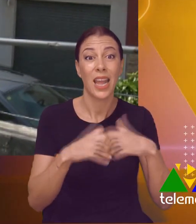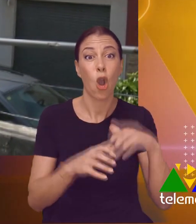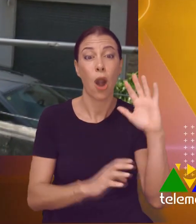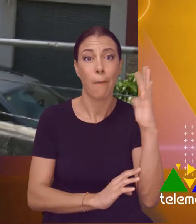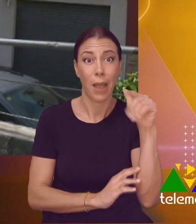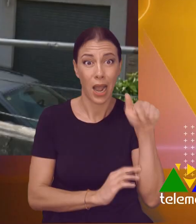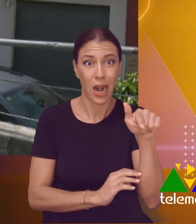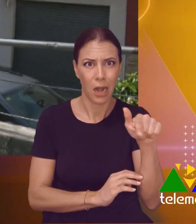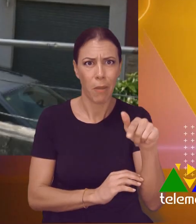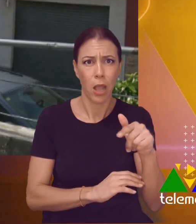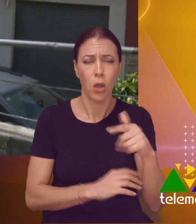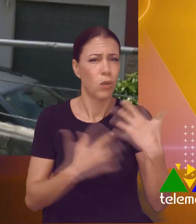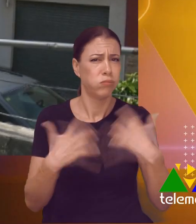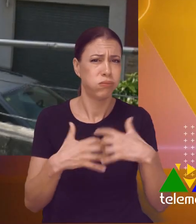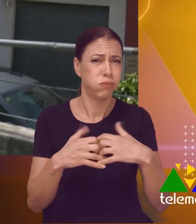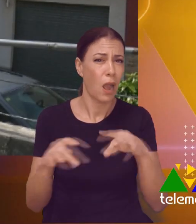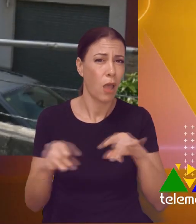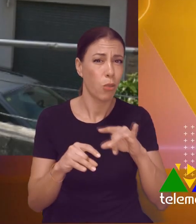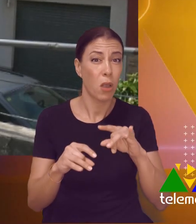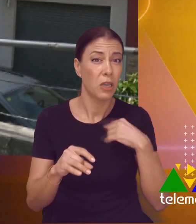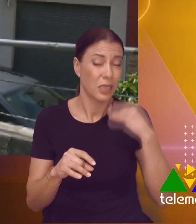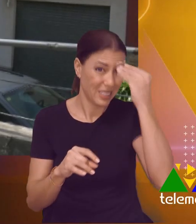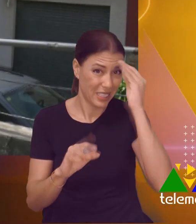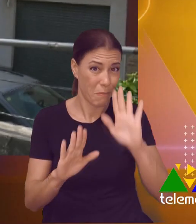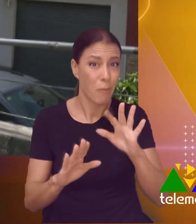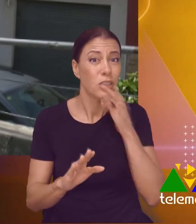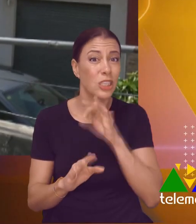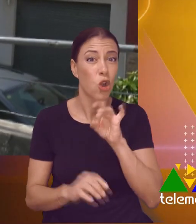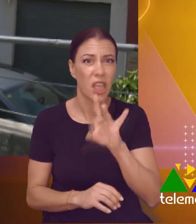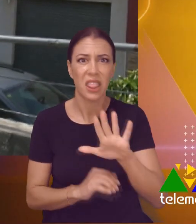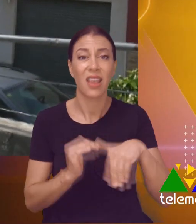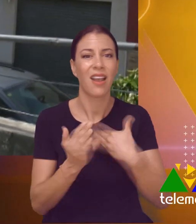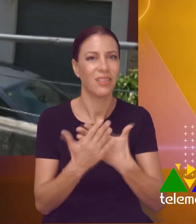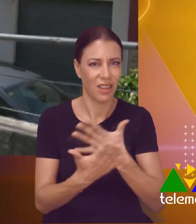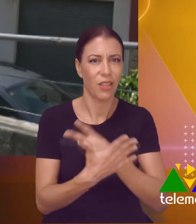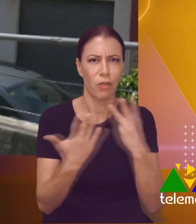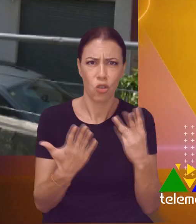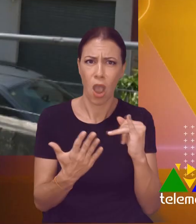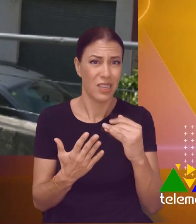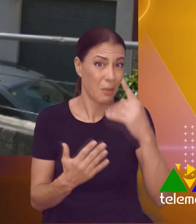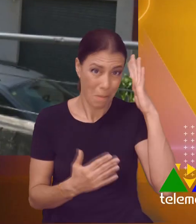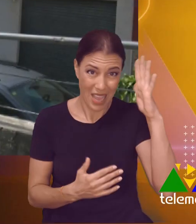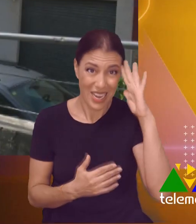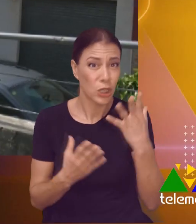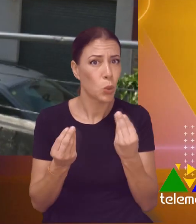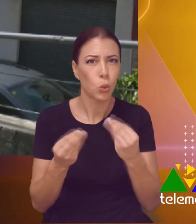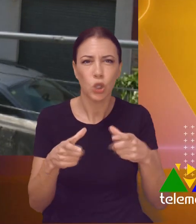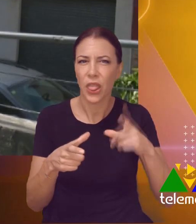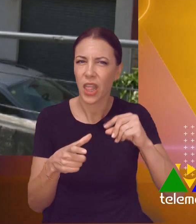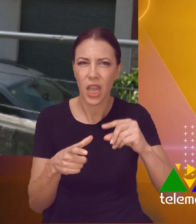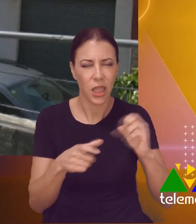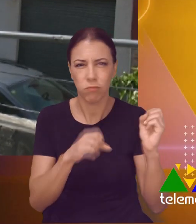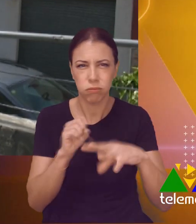azúcar, que sepamos, desde el siglo XV hasta finales del siglo XVIII, por lo tanto, la cantidad de cenizas que debe